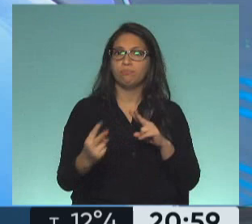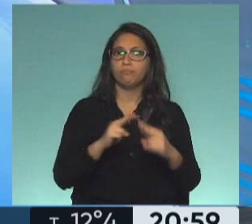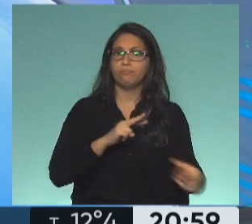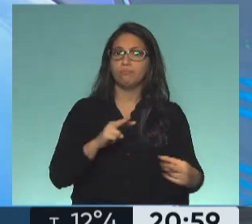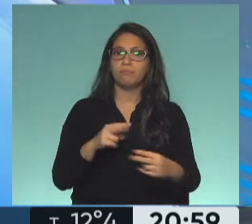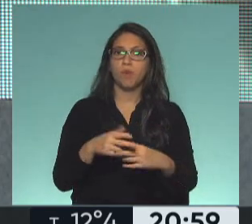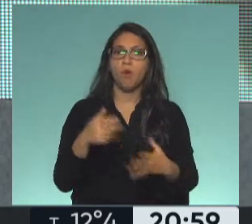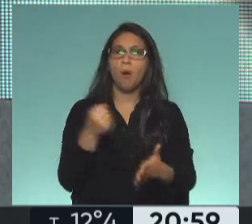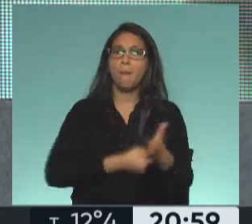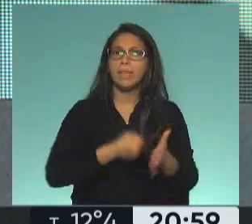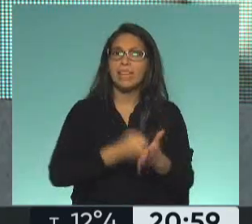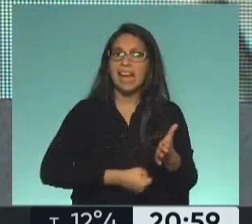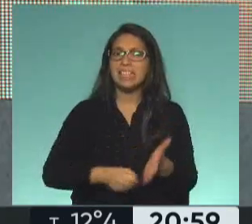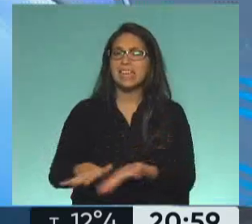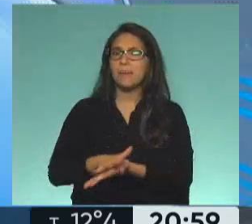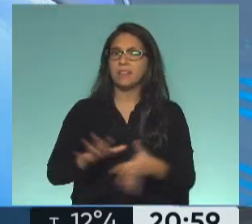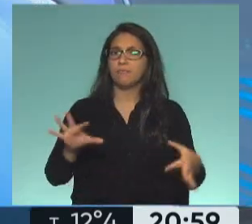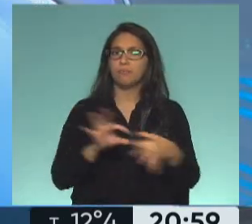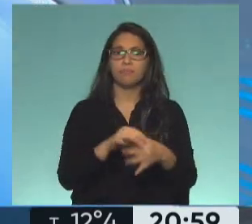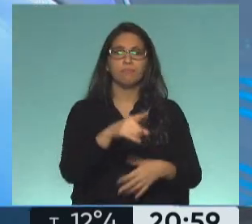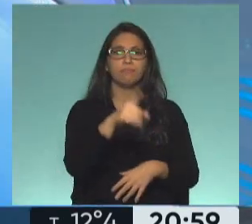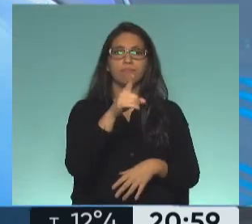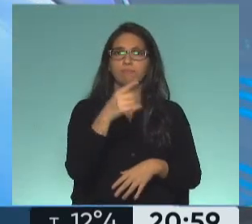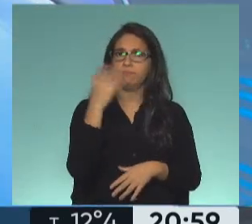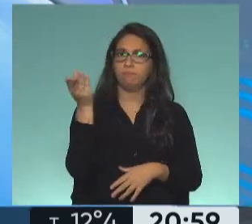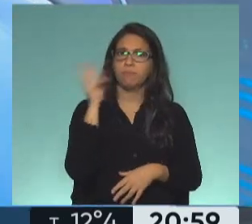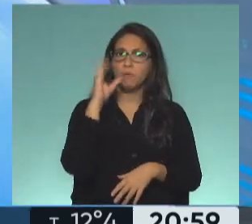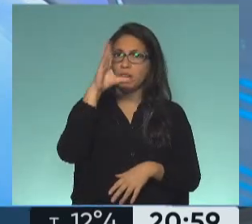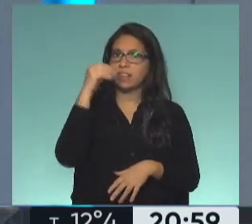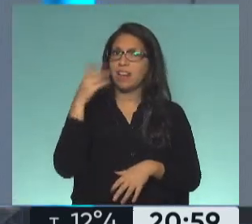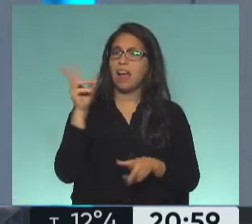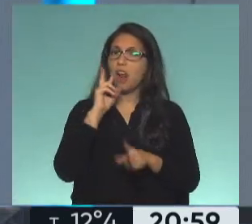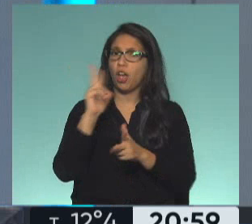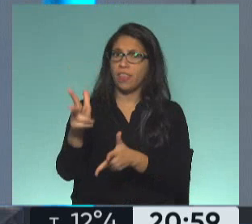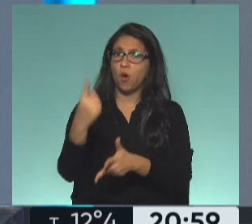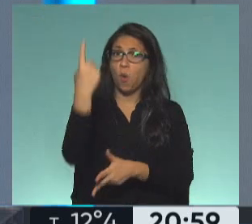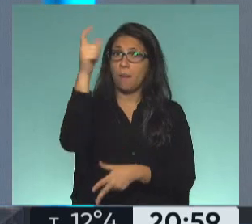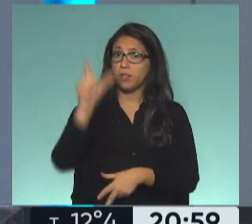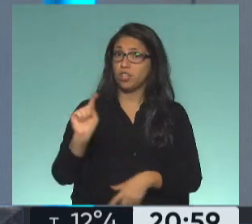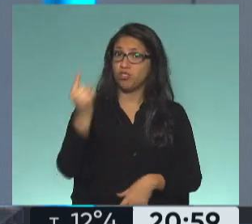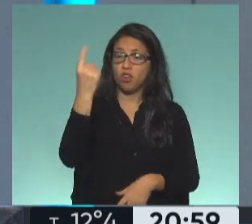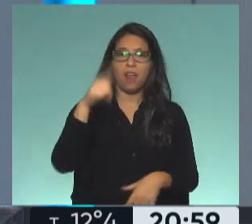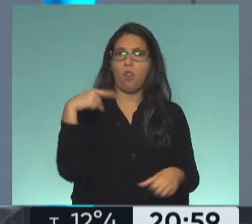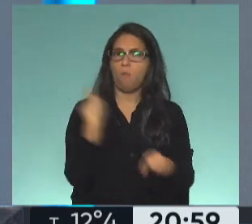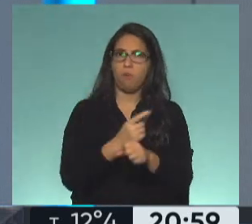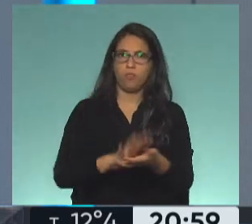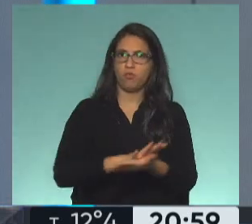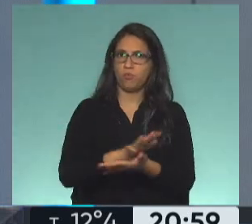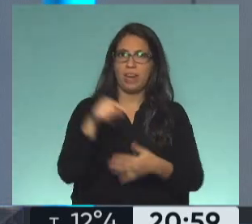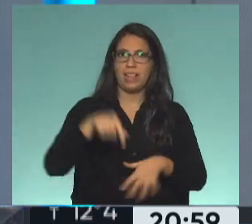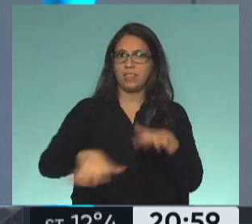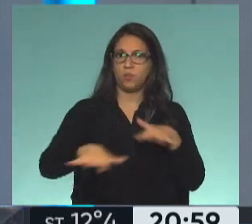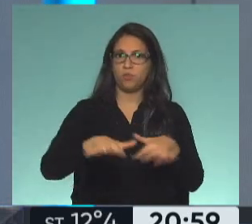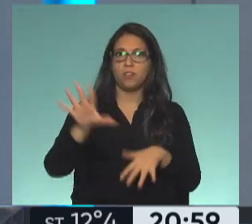militancia y las bases. ¿La tuya? Escuchar lo que dijo Cristina el otro día, de que una persona sola no puede resolver esta